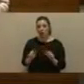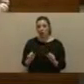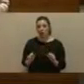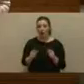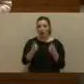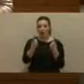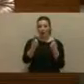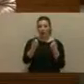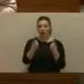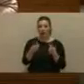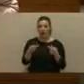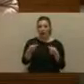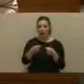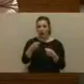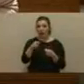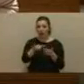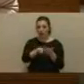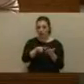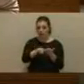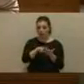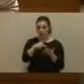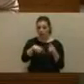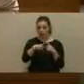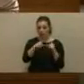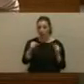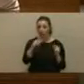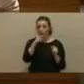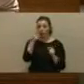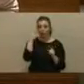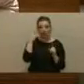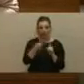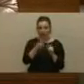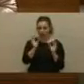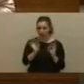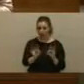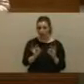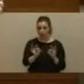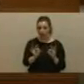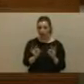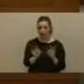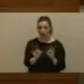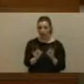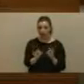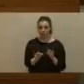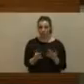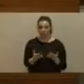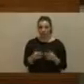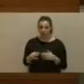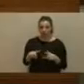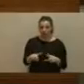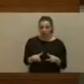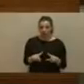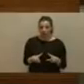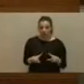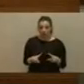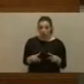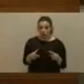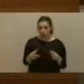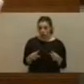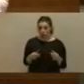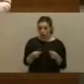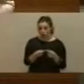lingüística en Asturias como un objetivo en sí mismo. Sus socios de Gobierno,